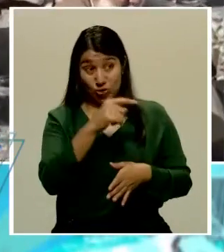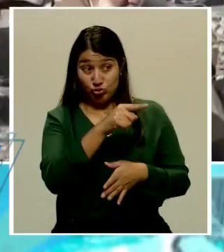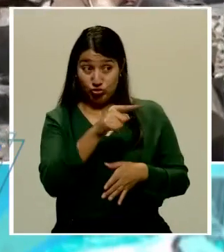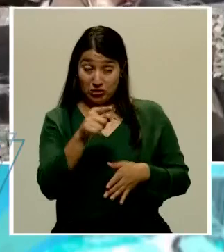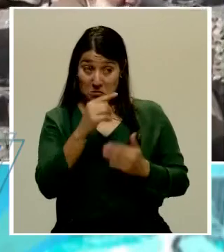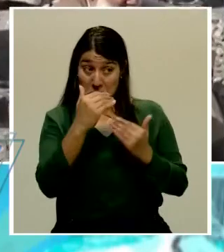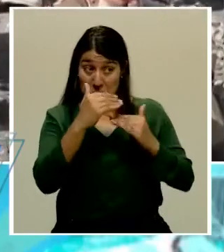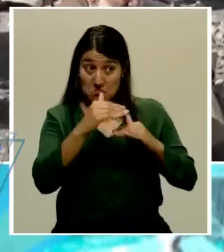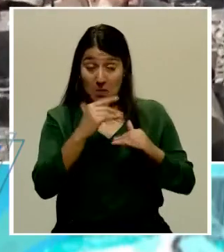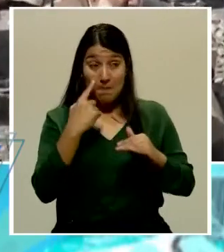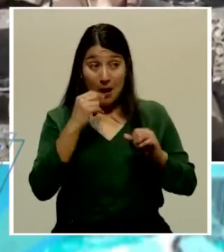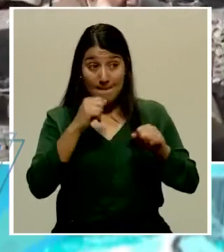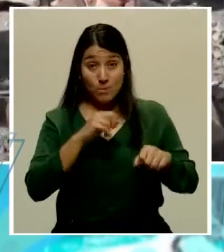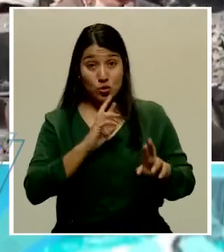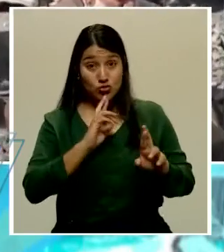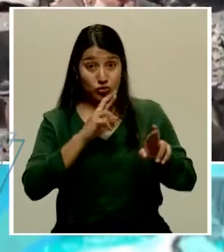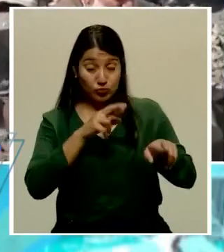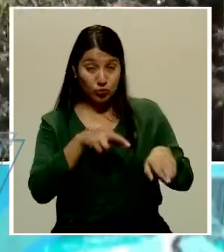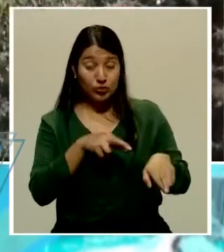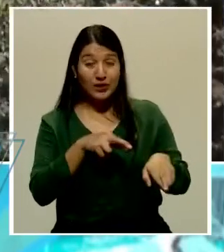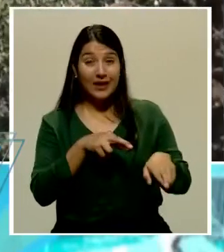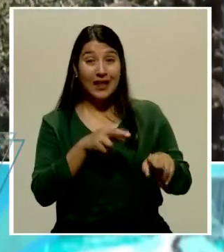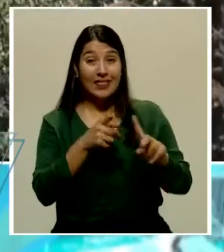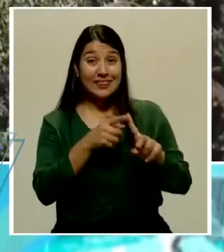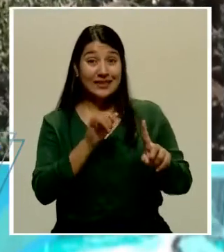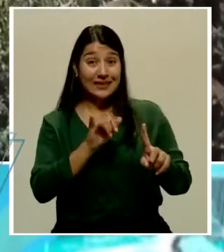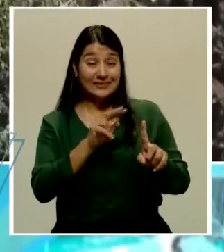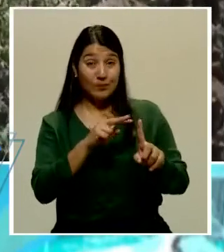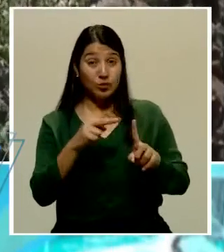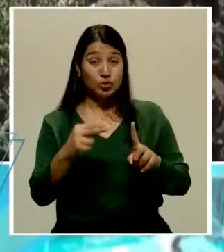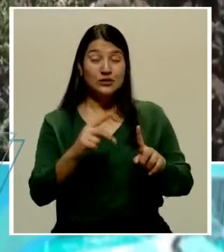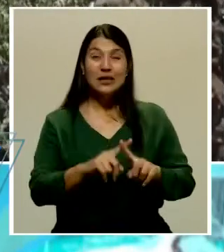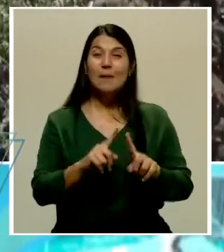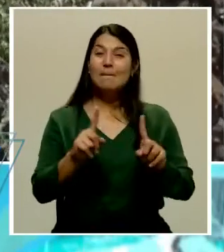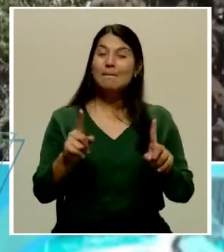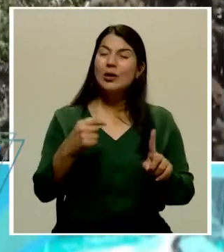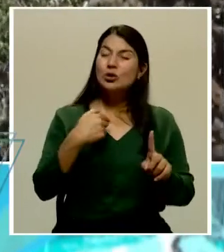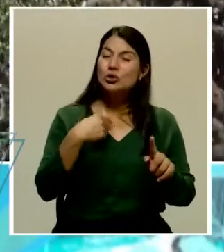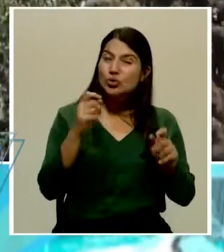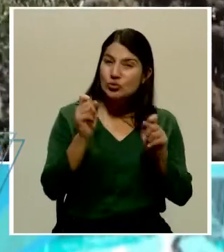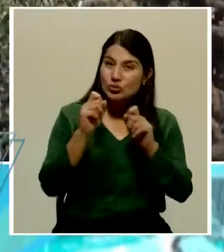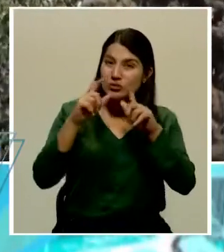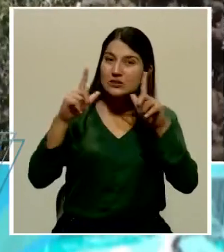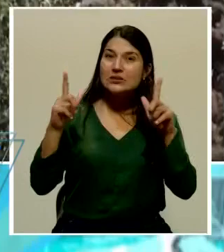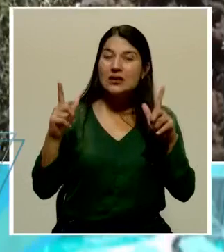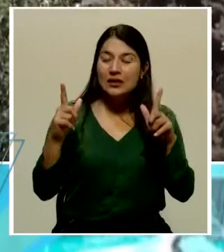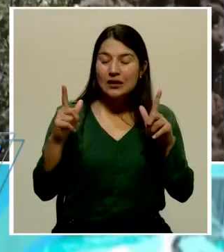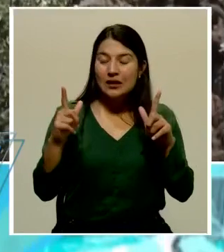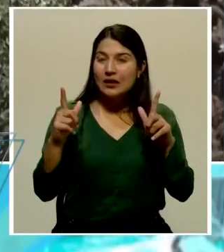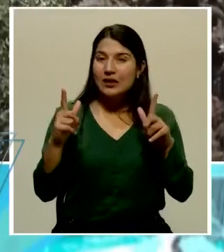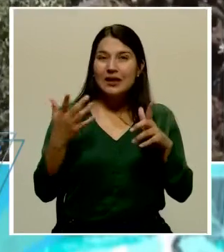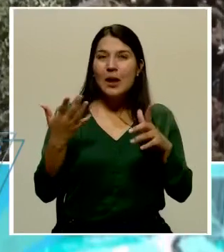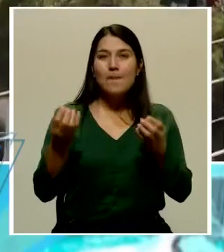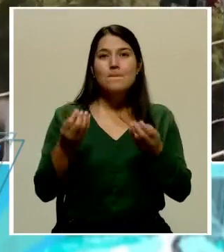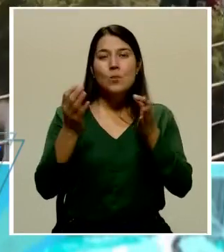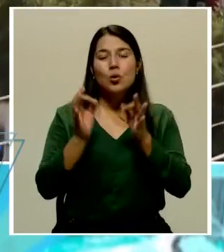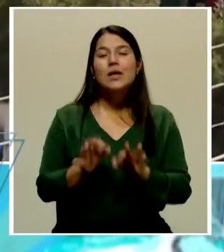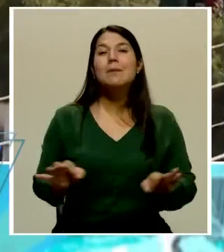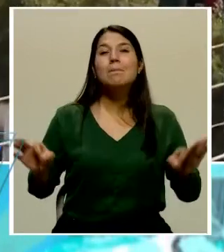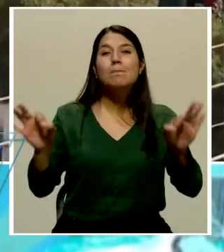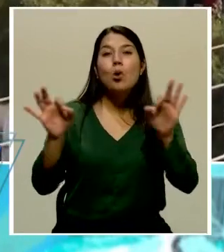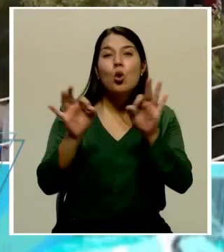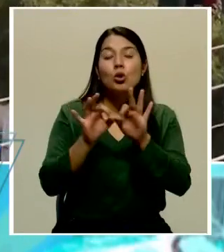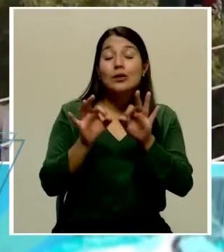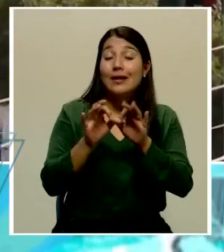limitaciones para expresarse en ese sentido, pero es impresionante lo importante que es